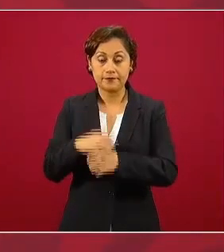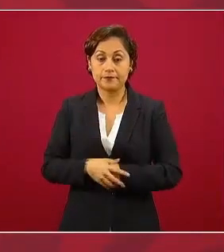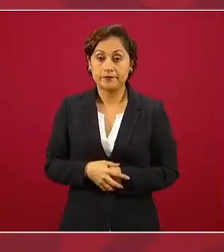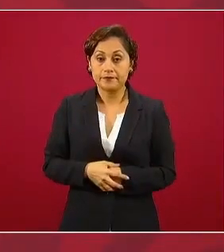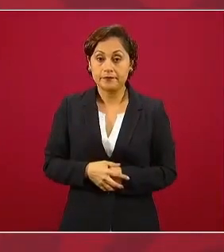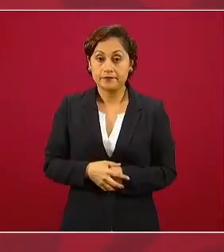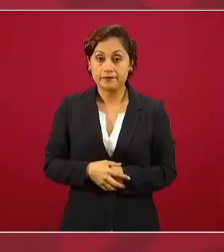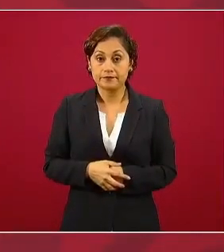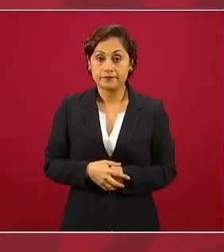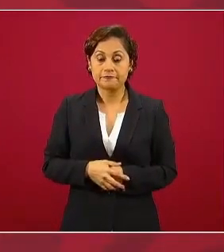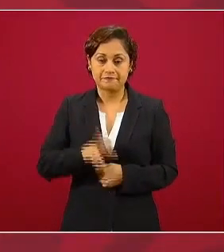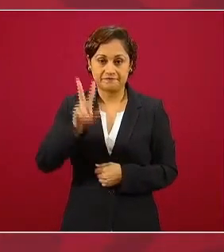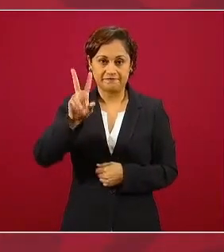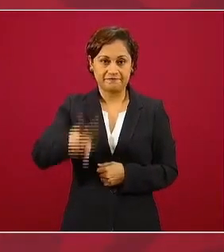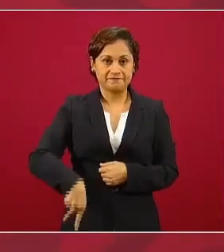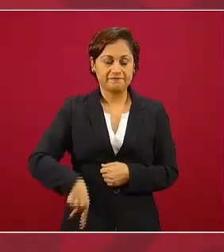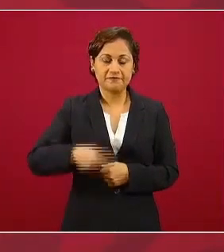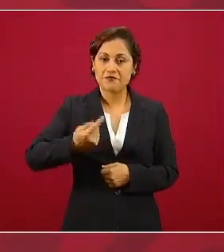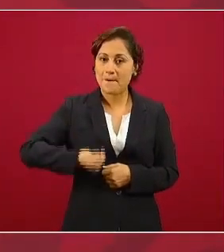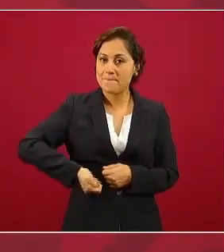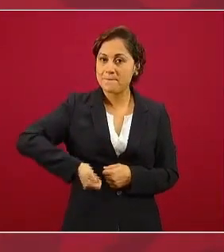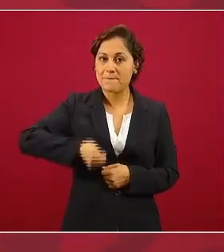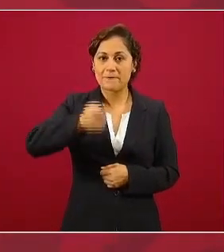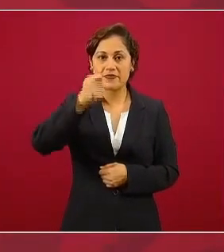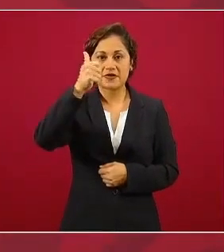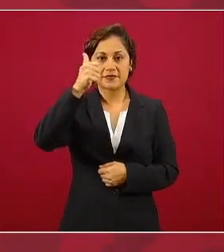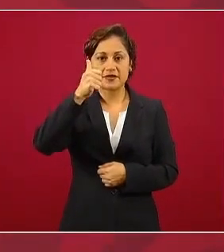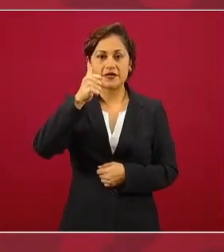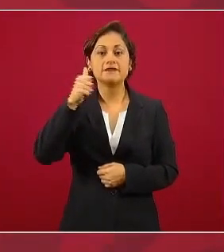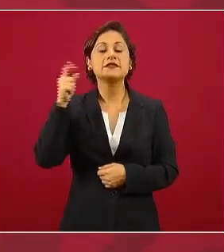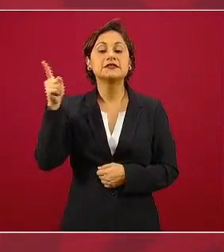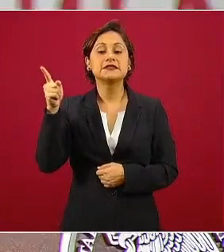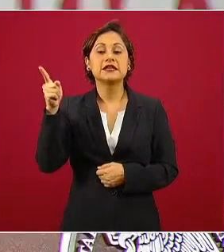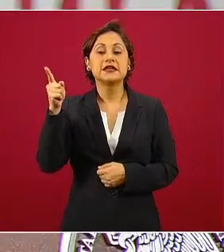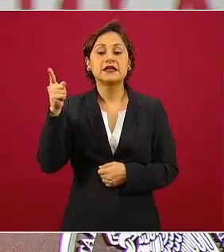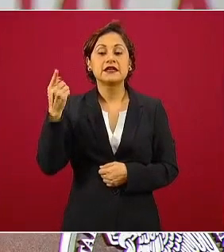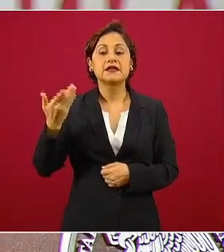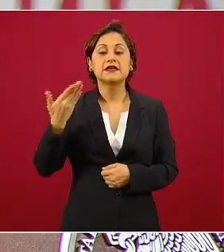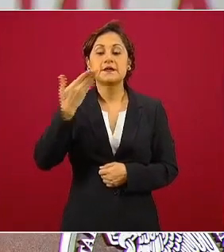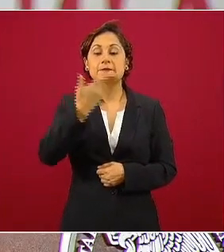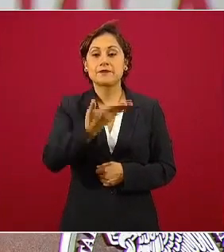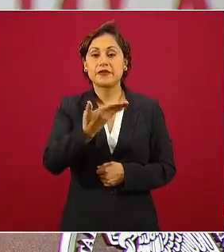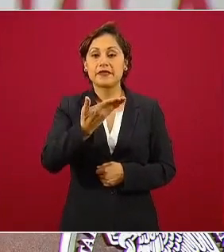por primera vez que no hay encuentros de jefes de Estado